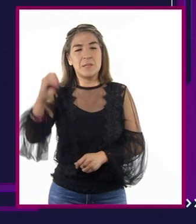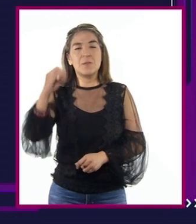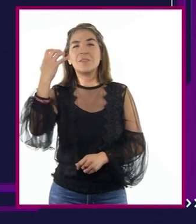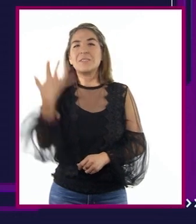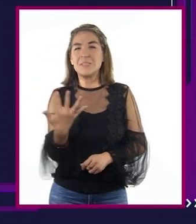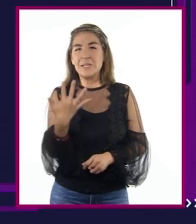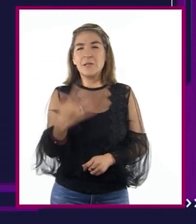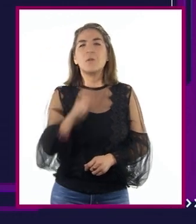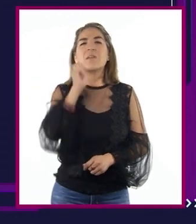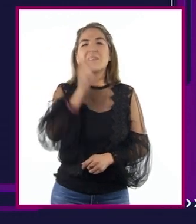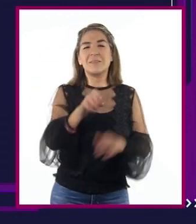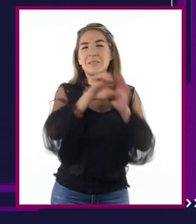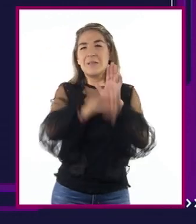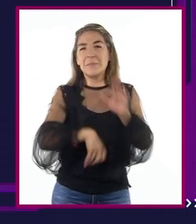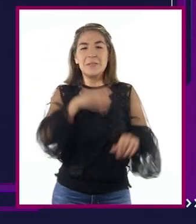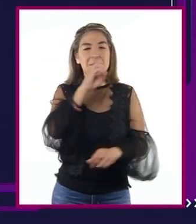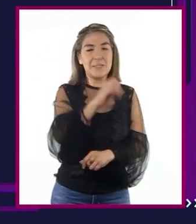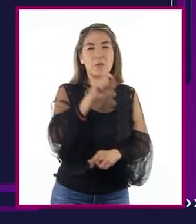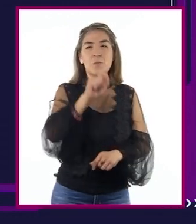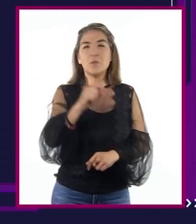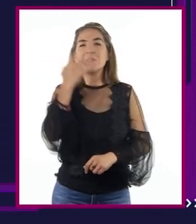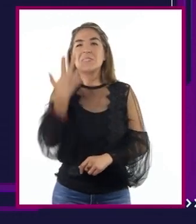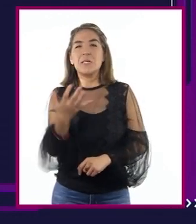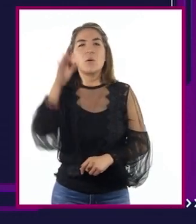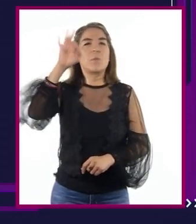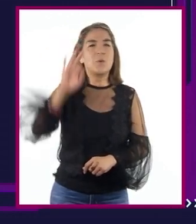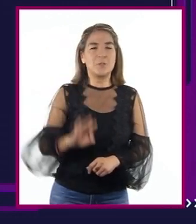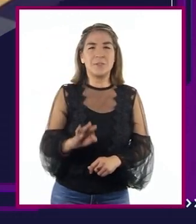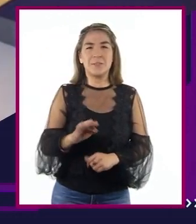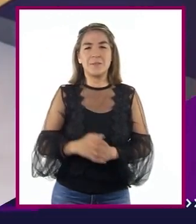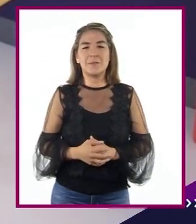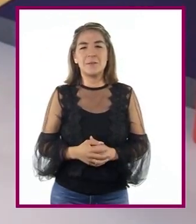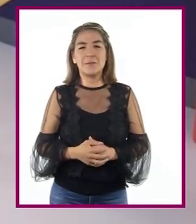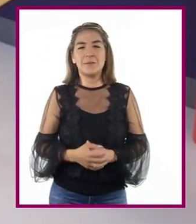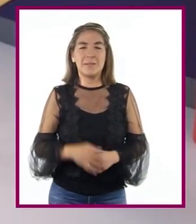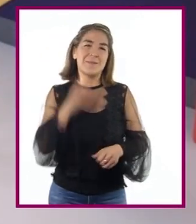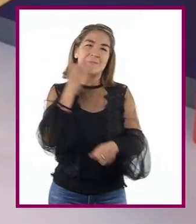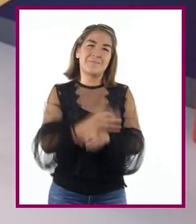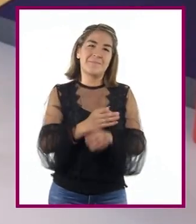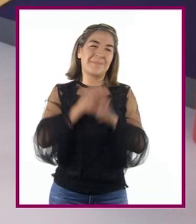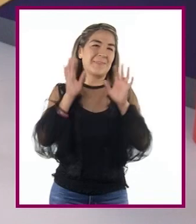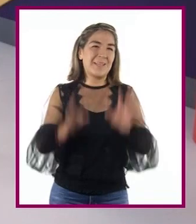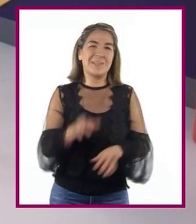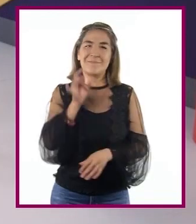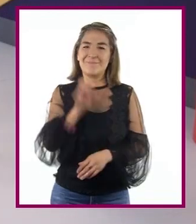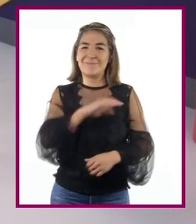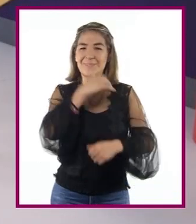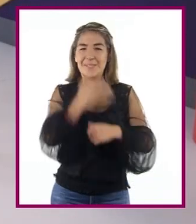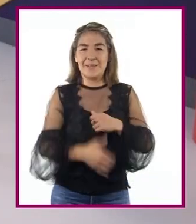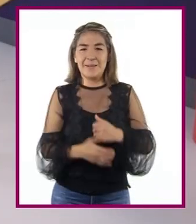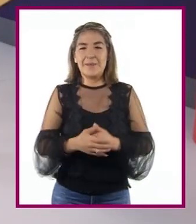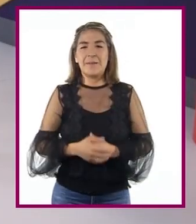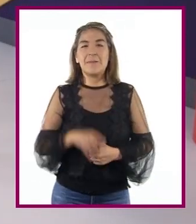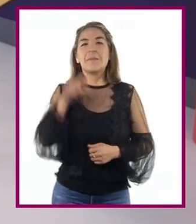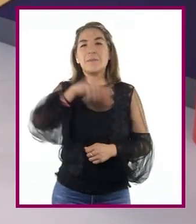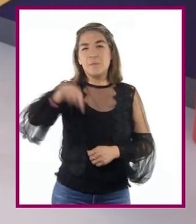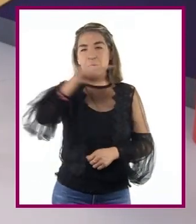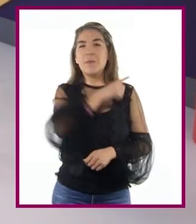0.005, es decir, el 0.5%. Ya estamos en la recta final.